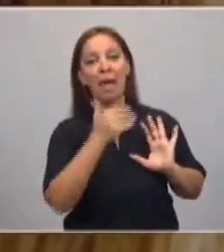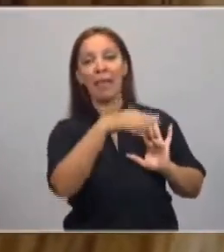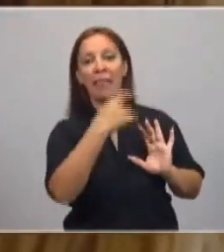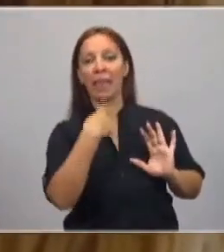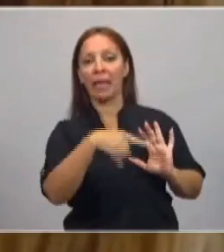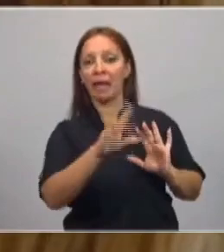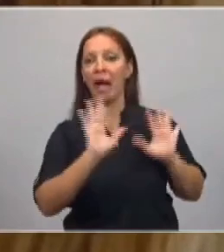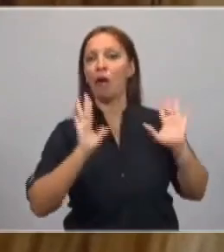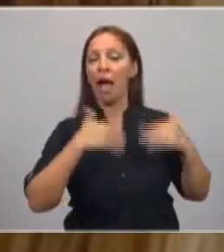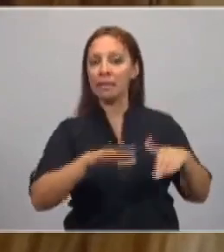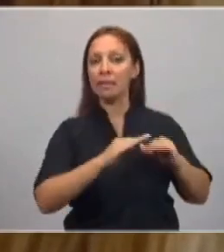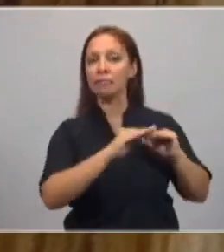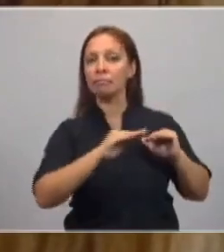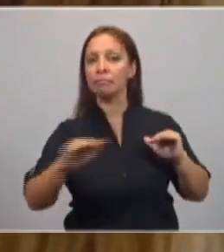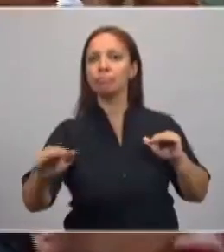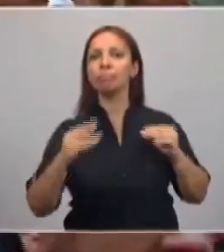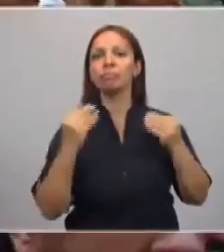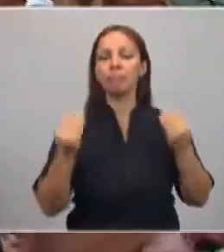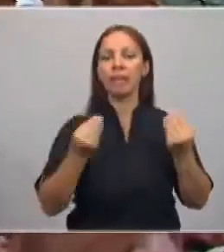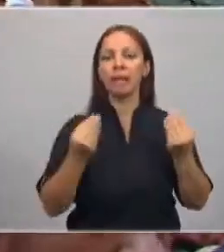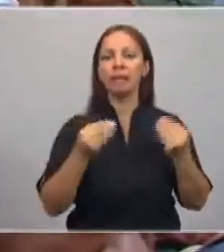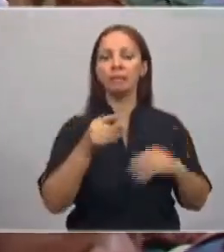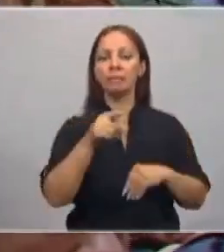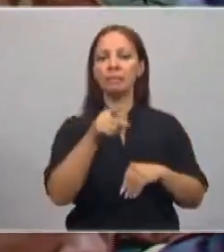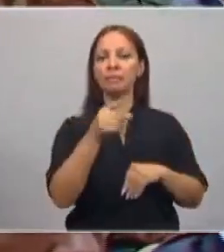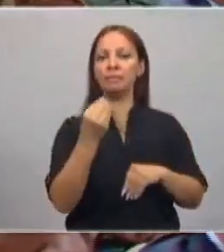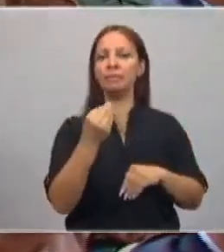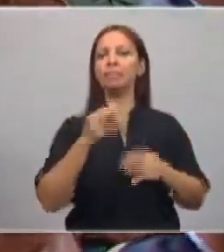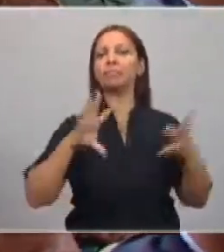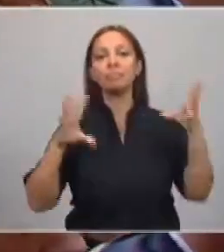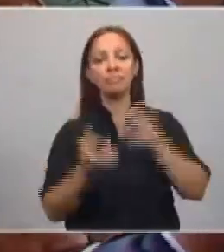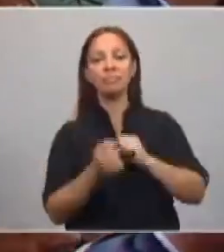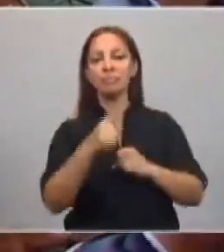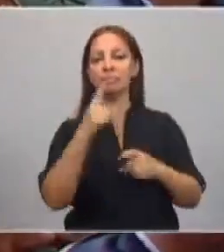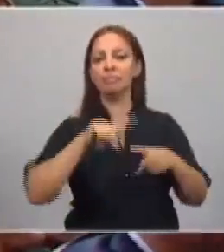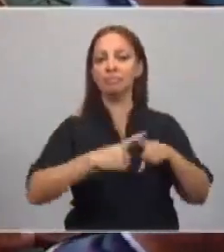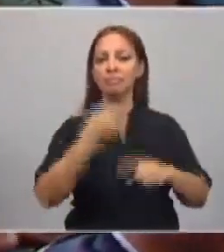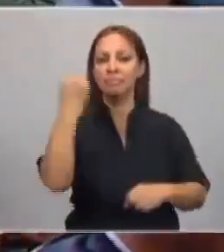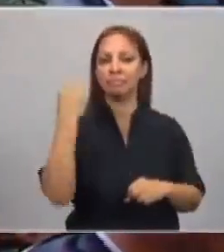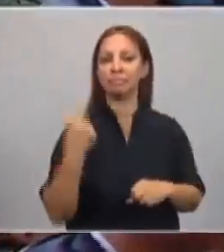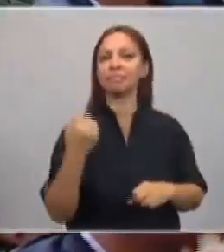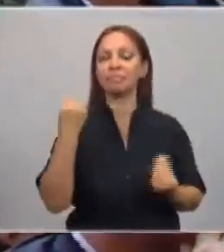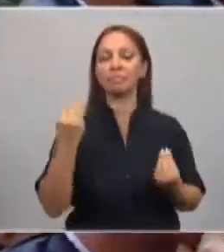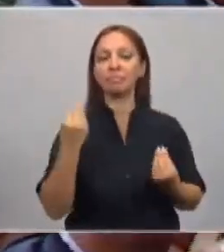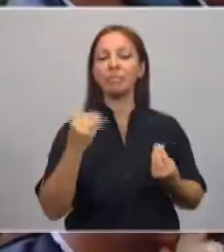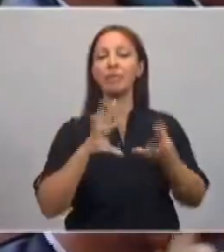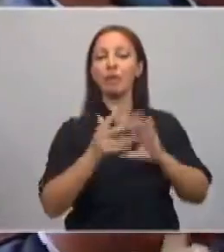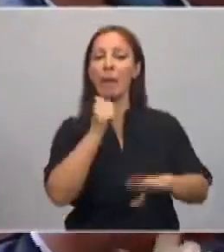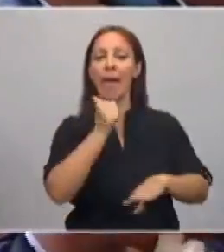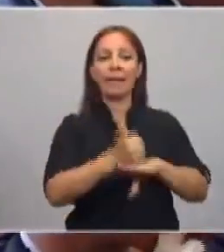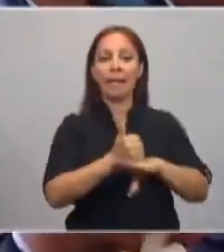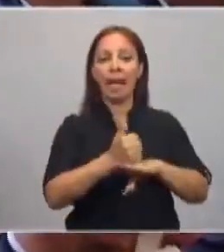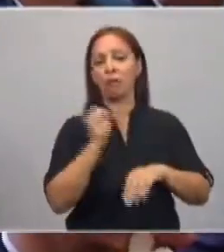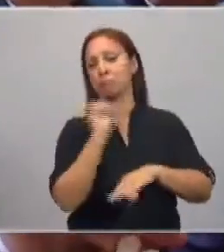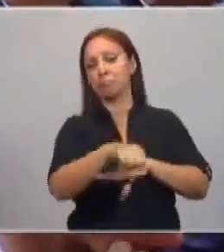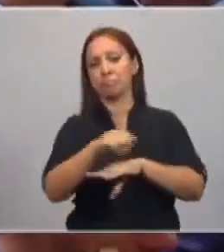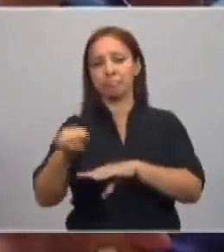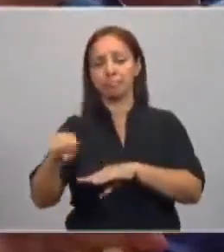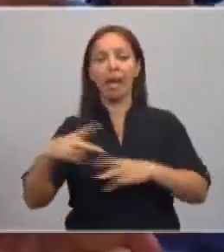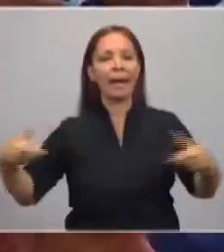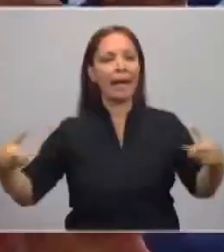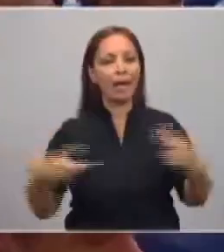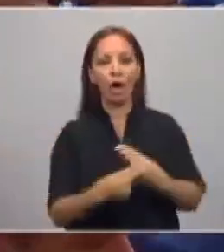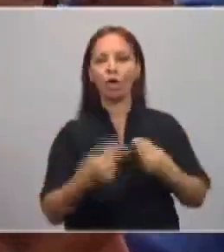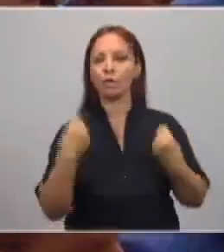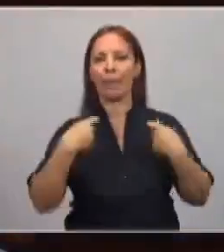la recesión que produjo la política económica con un retiro del Estado de sus funciones y un recorte feroz del